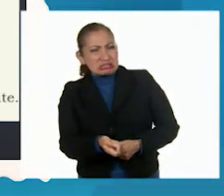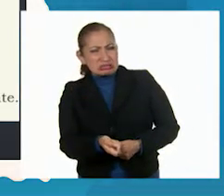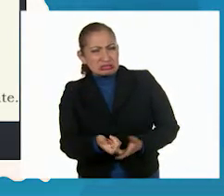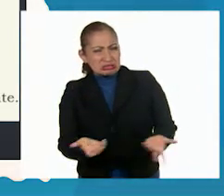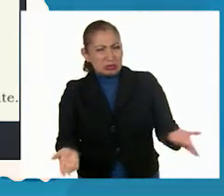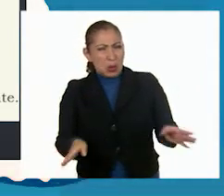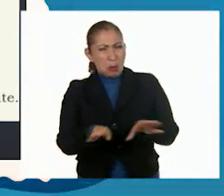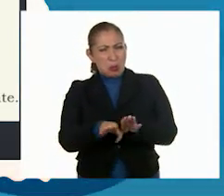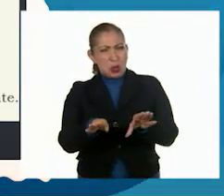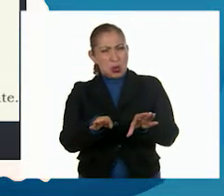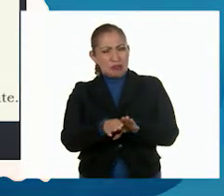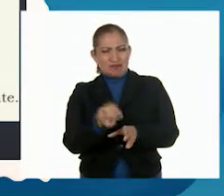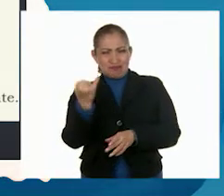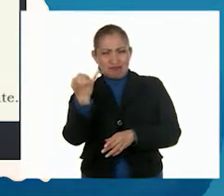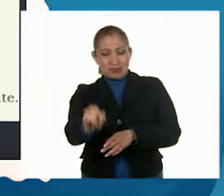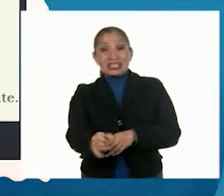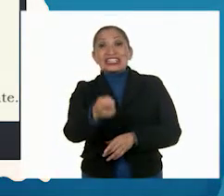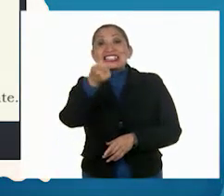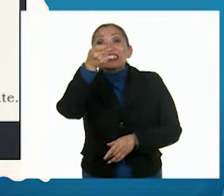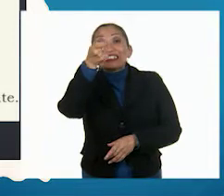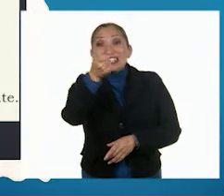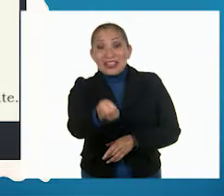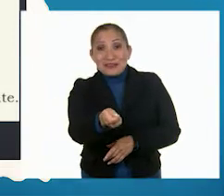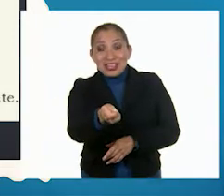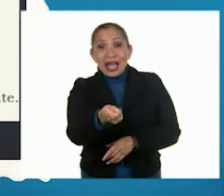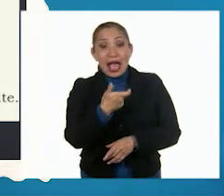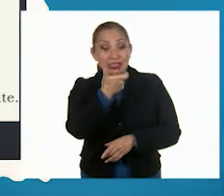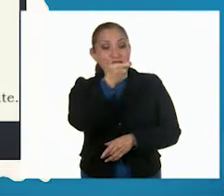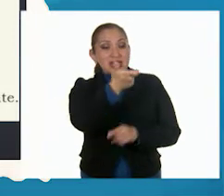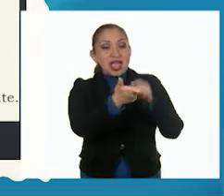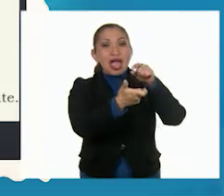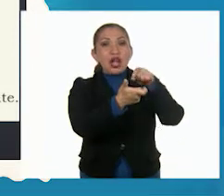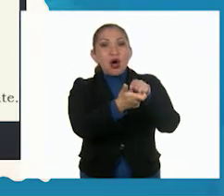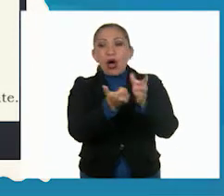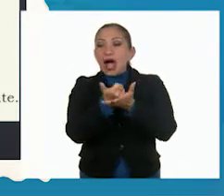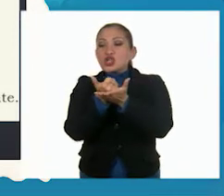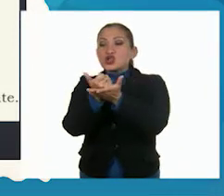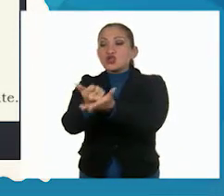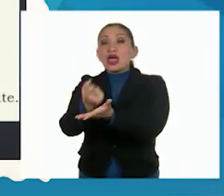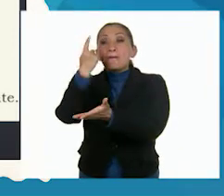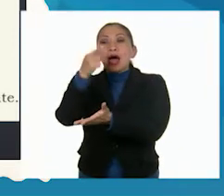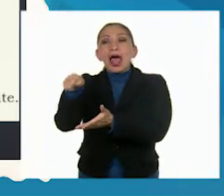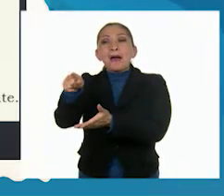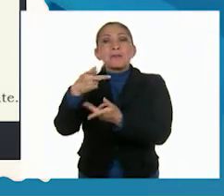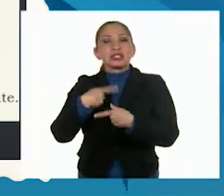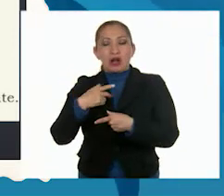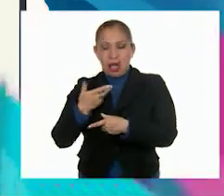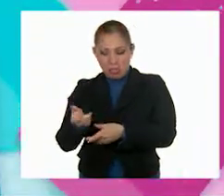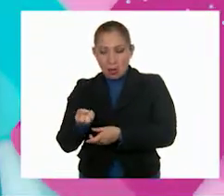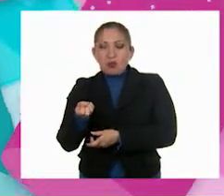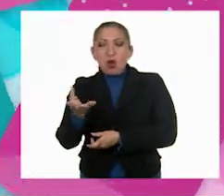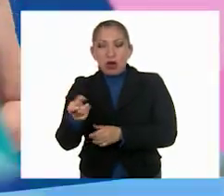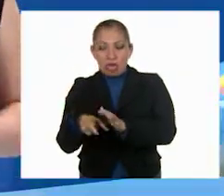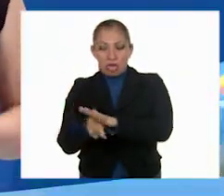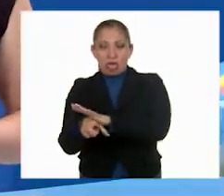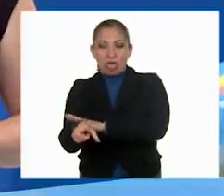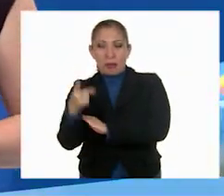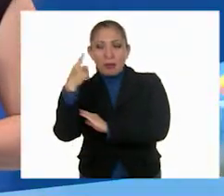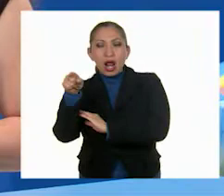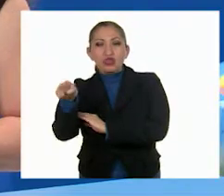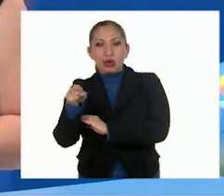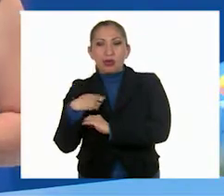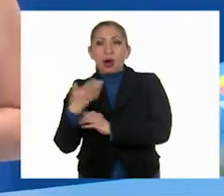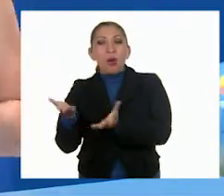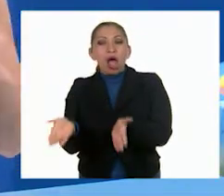¿Ah? Nos hacía referencia de que a veces el dinero motiva a las personas a hacer ciertas cosas, ¿verdad? Exactamente. Sí.